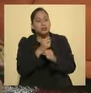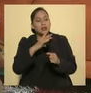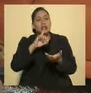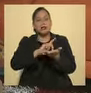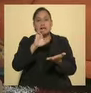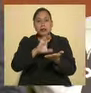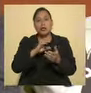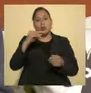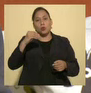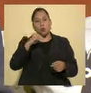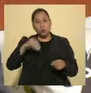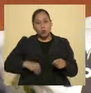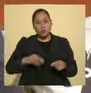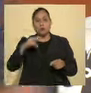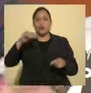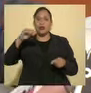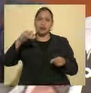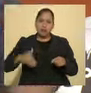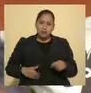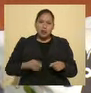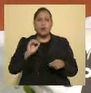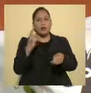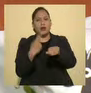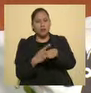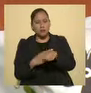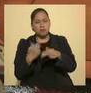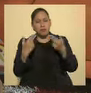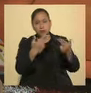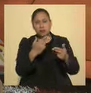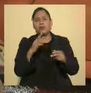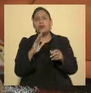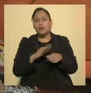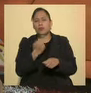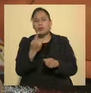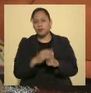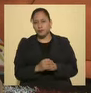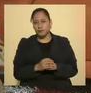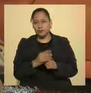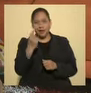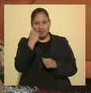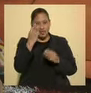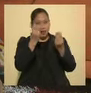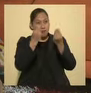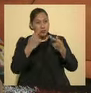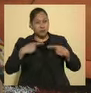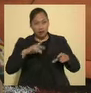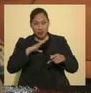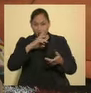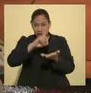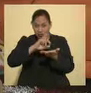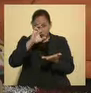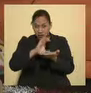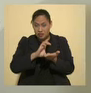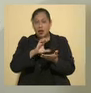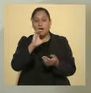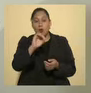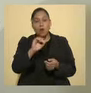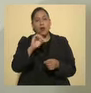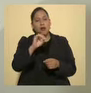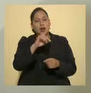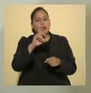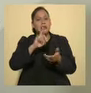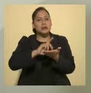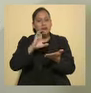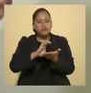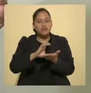discapacidad por un accidente o por una enfermedad? Por una enfermedad. La mayoría de personas con discapacidad o la discapacidad se